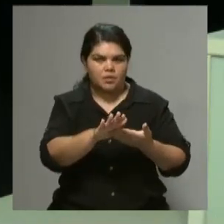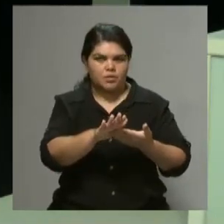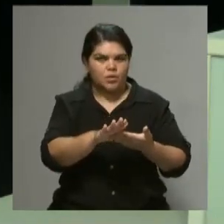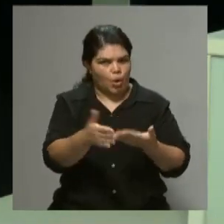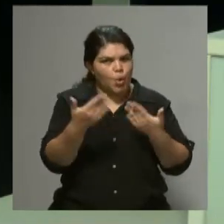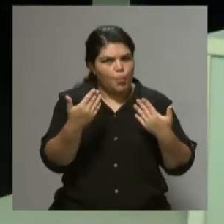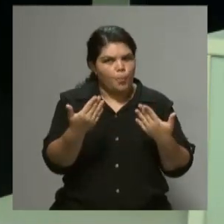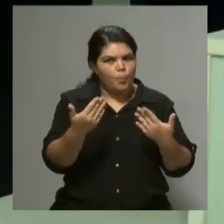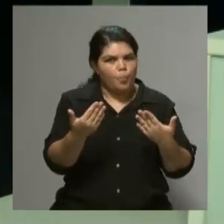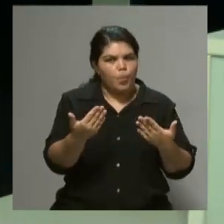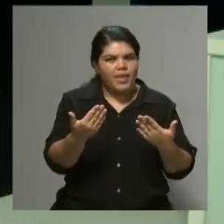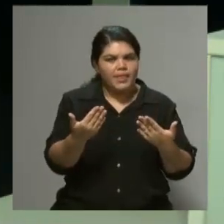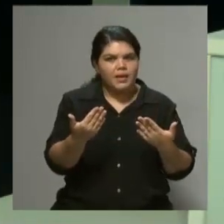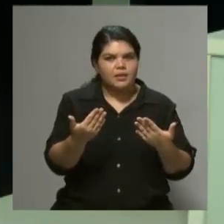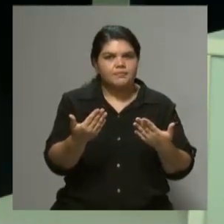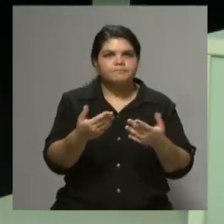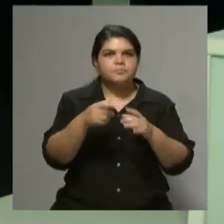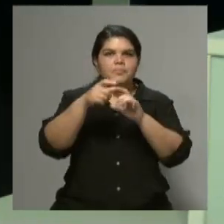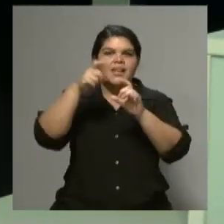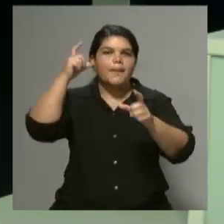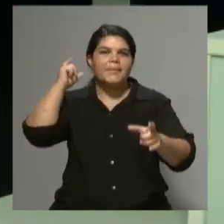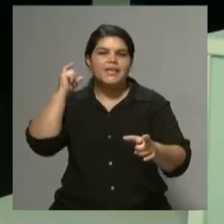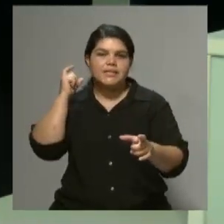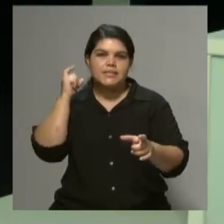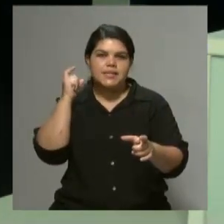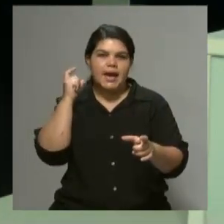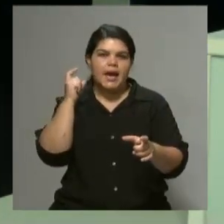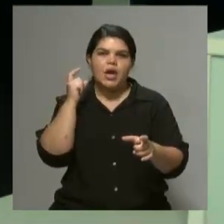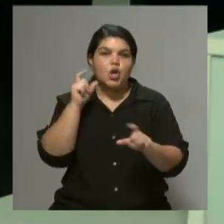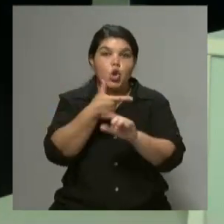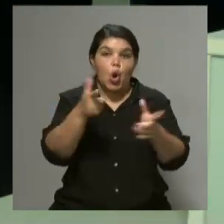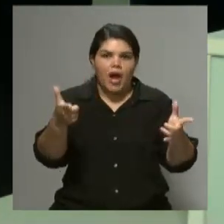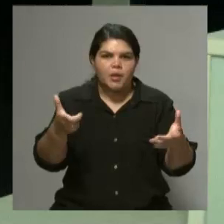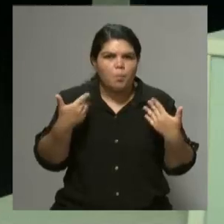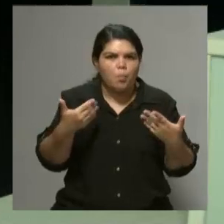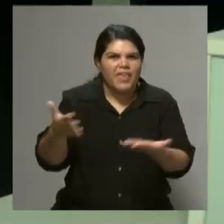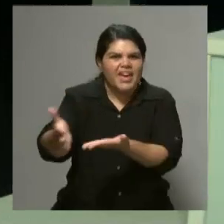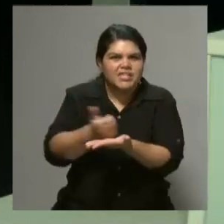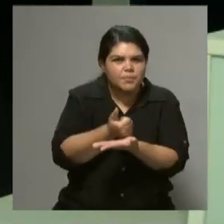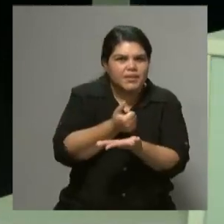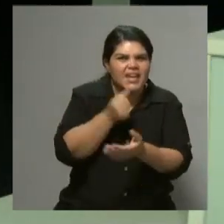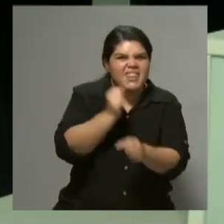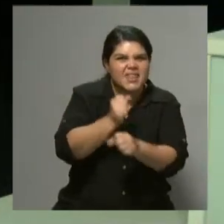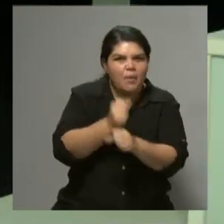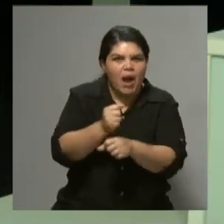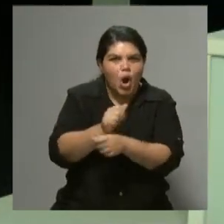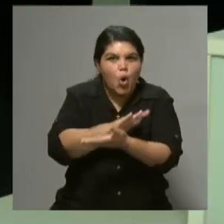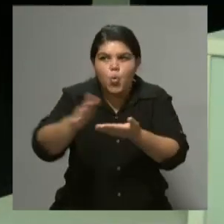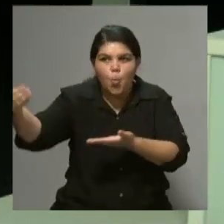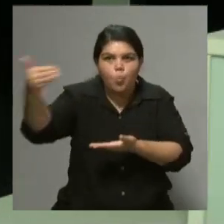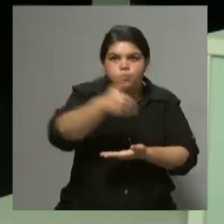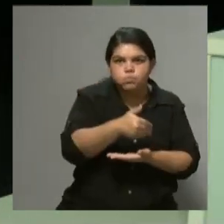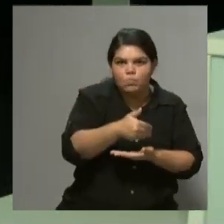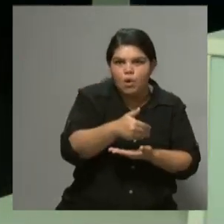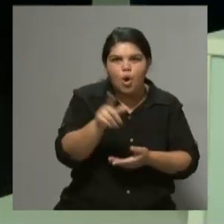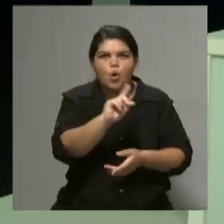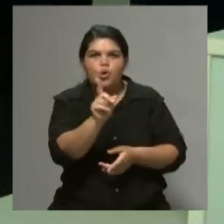gente que no tenga experiencia laboral las empresas nuevas? ¿O cuál es dependiendo más? La posición, vuelvo a decirte, tal